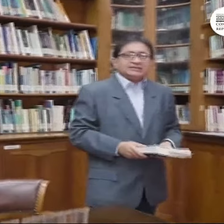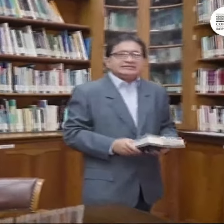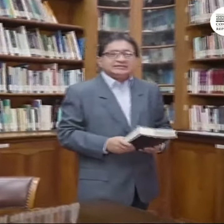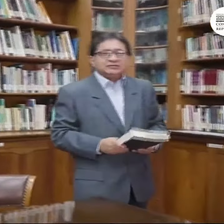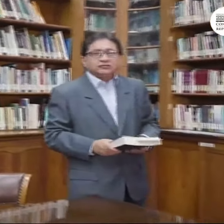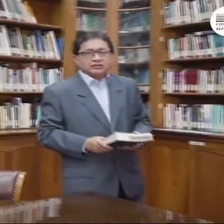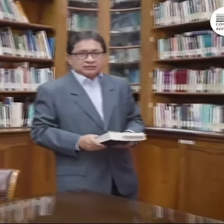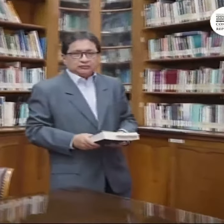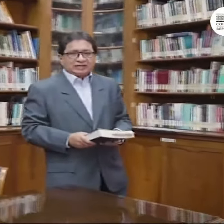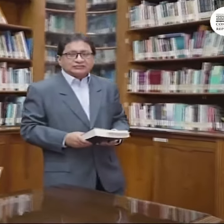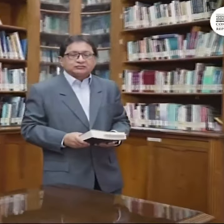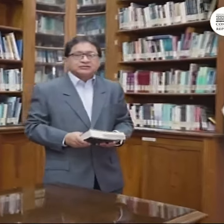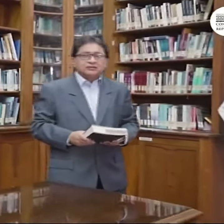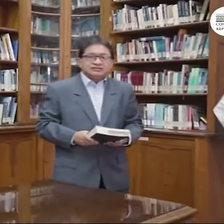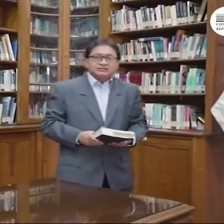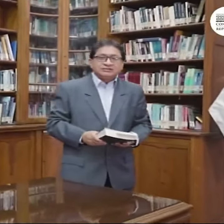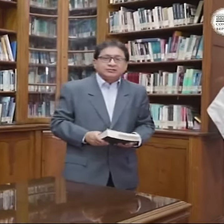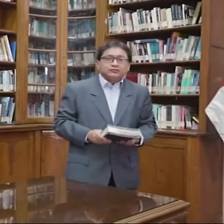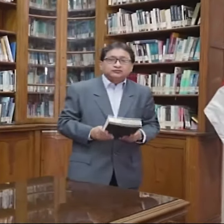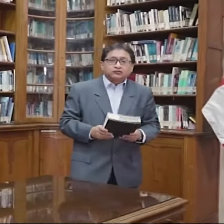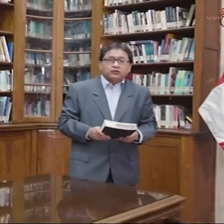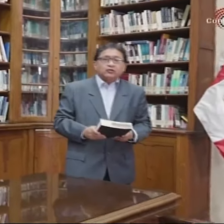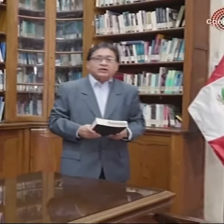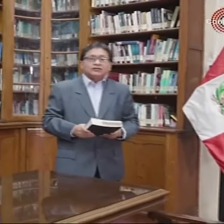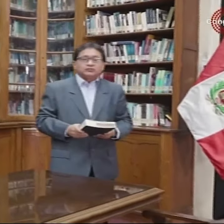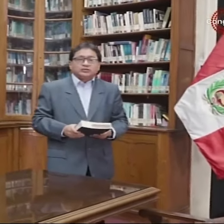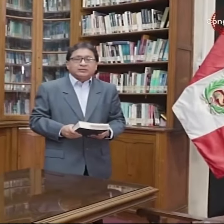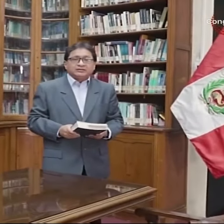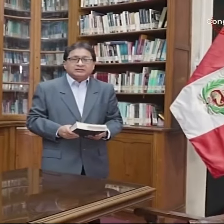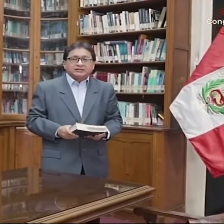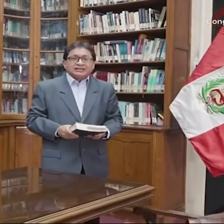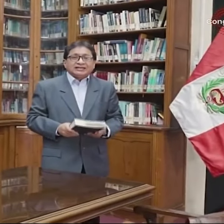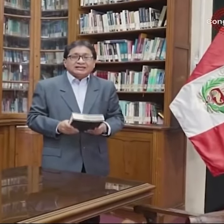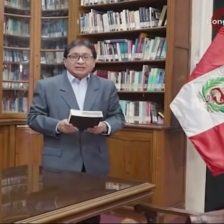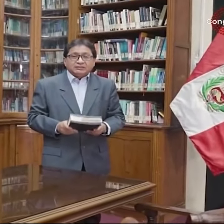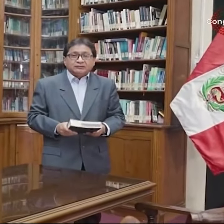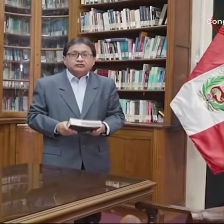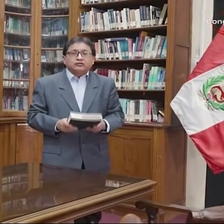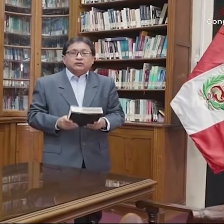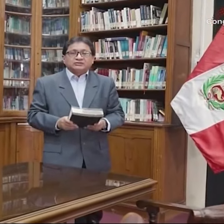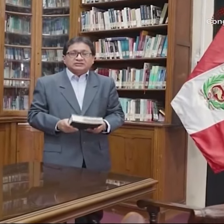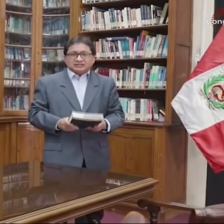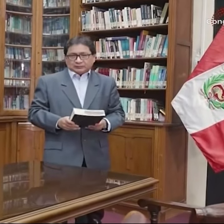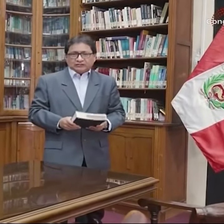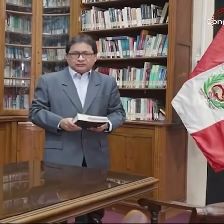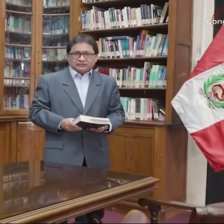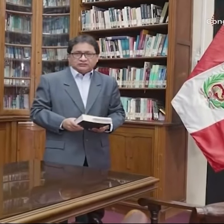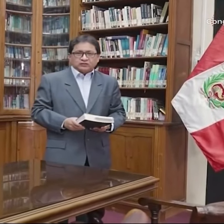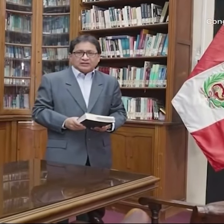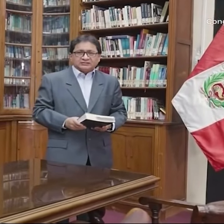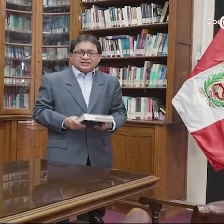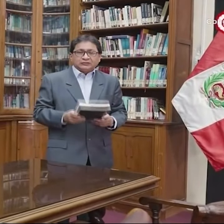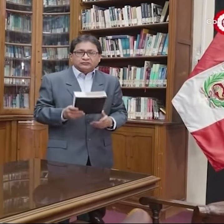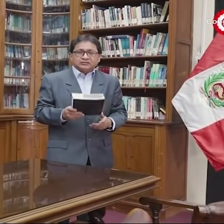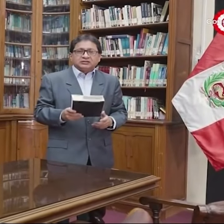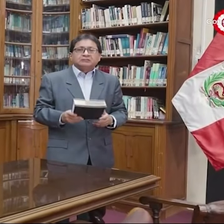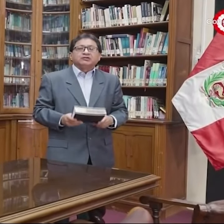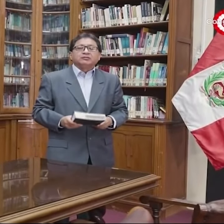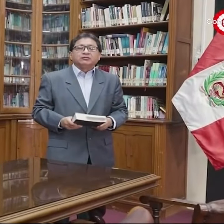derrotar. 132 casos de feminicidio solo el 2020 y al menos 900 violaciones